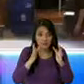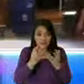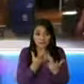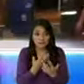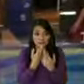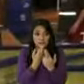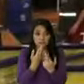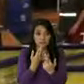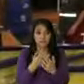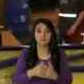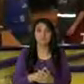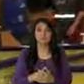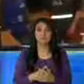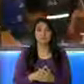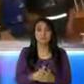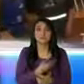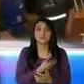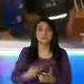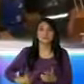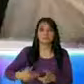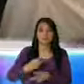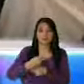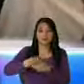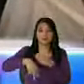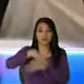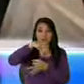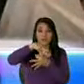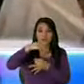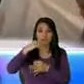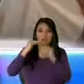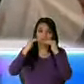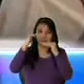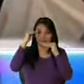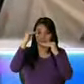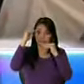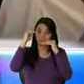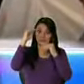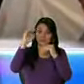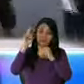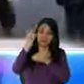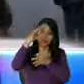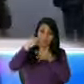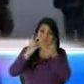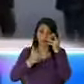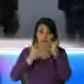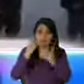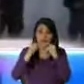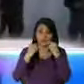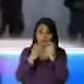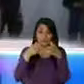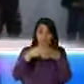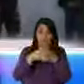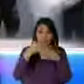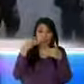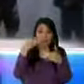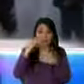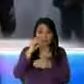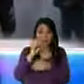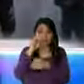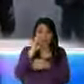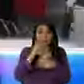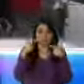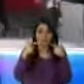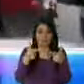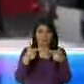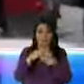resultados. Pese al anuncio del presidente del Consejo Nacional Electoral de que la tendencia no varía y habría segunda vuelta, militantes de Creo se mantuvieron en vigilia al igual que en